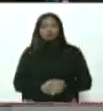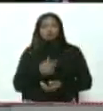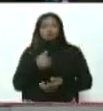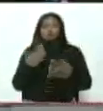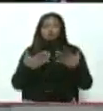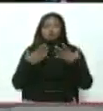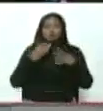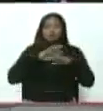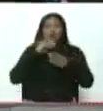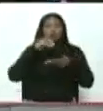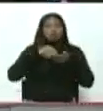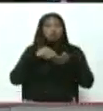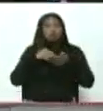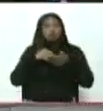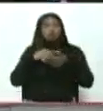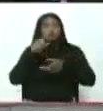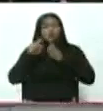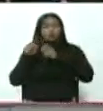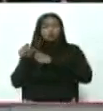nos ha tocado ir a varios estados.